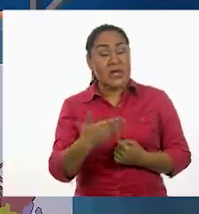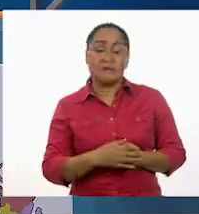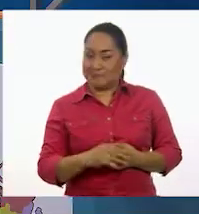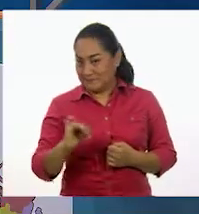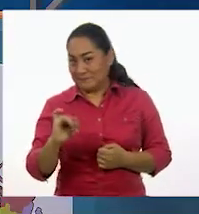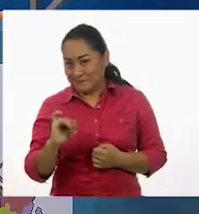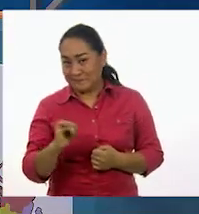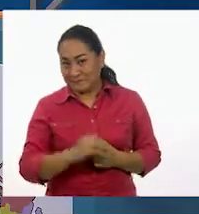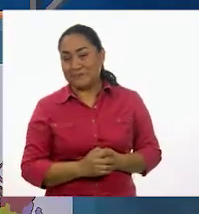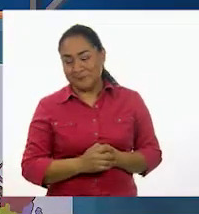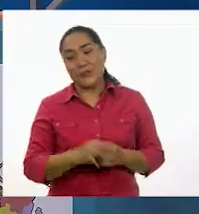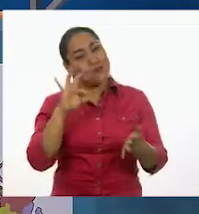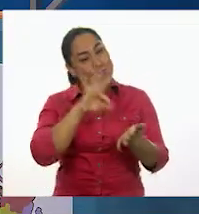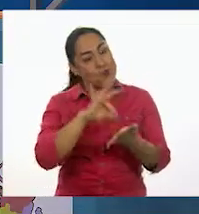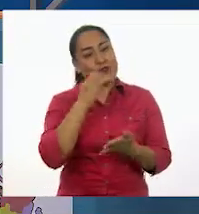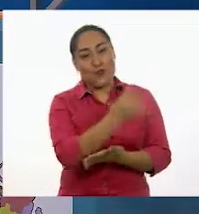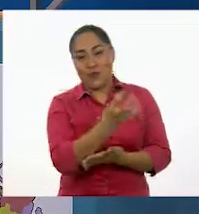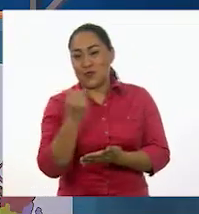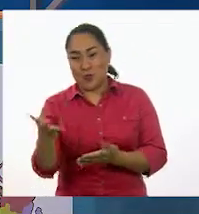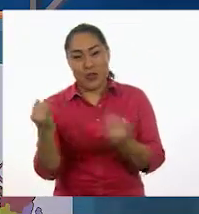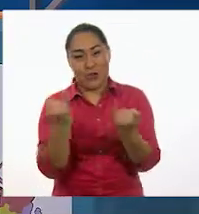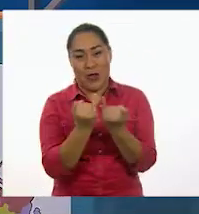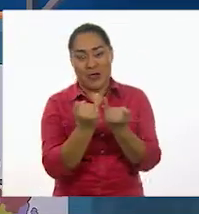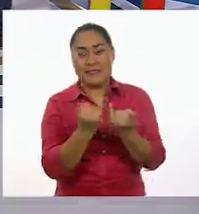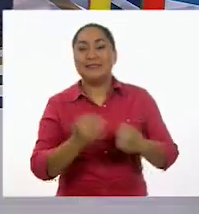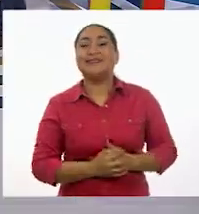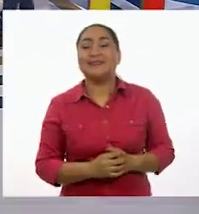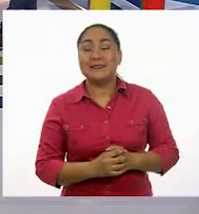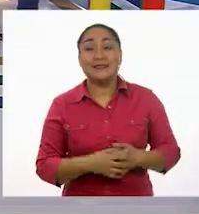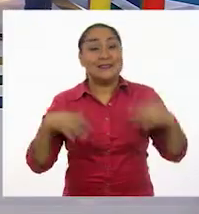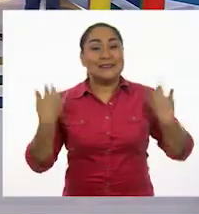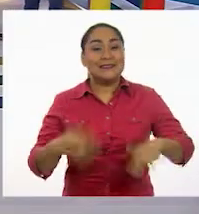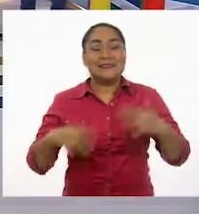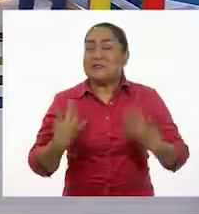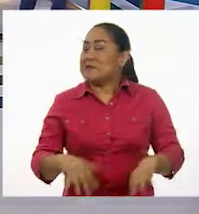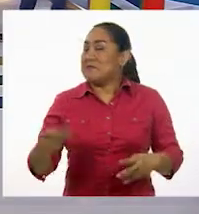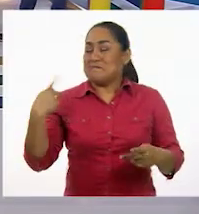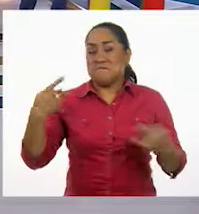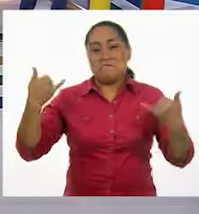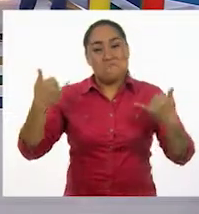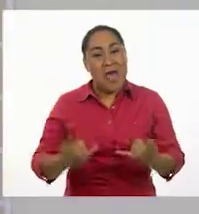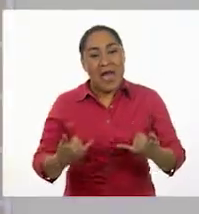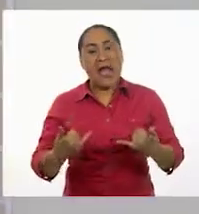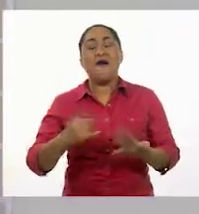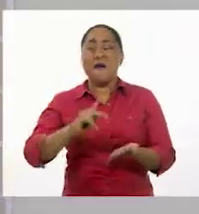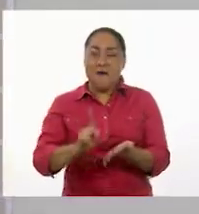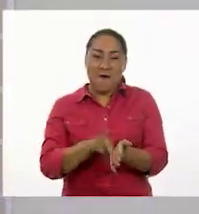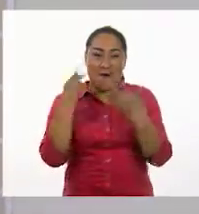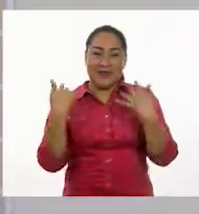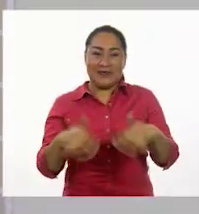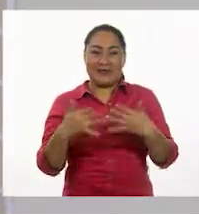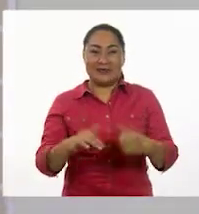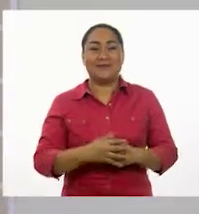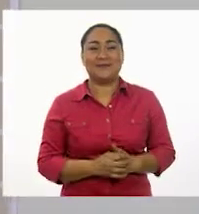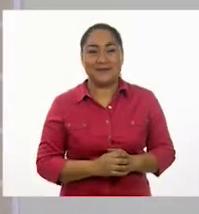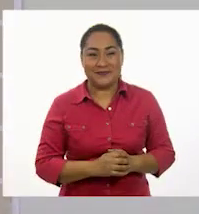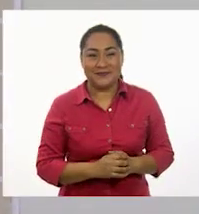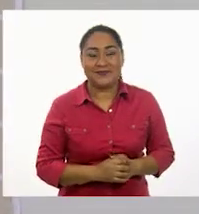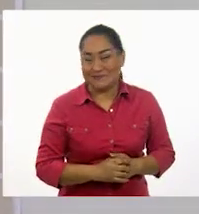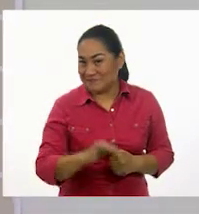Vamos a ponerles un punto a cada quien. Y entonces tenemos un empate, señoras y